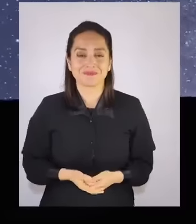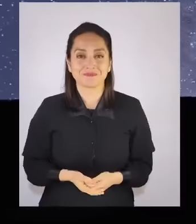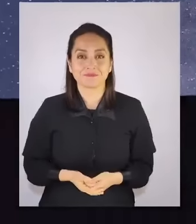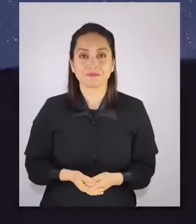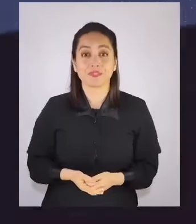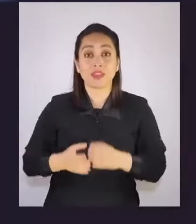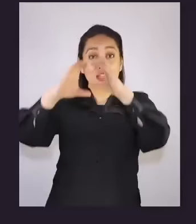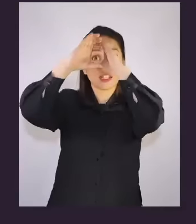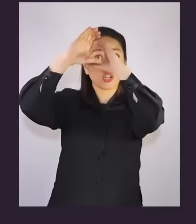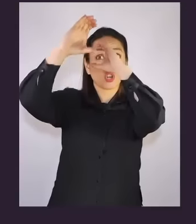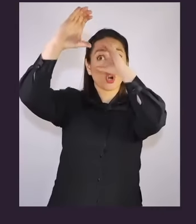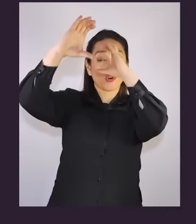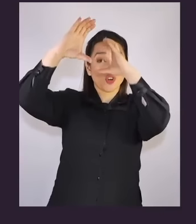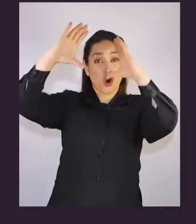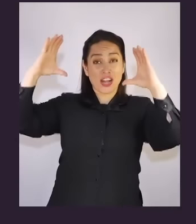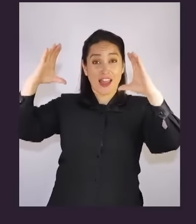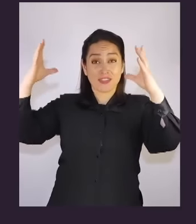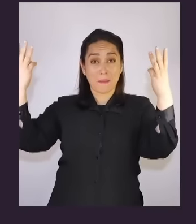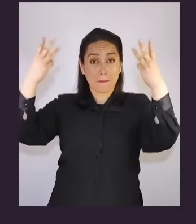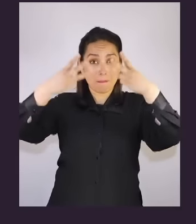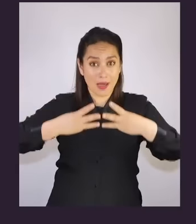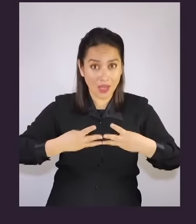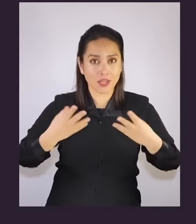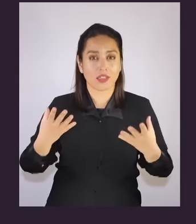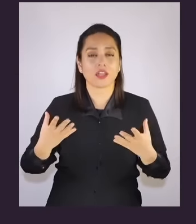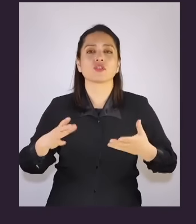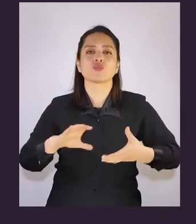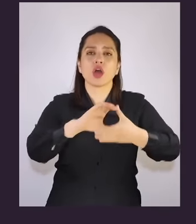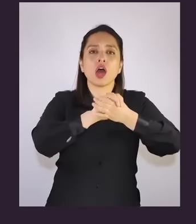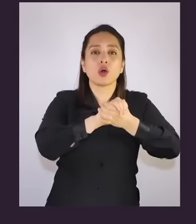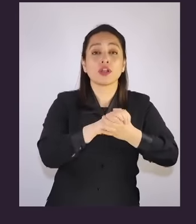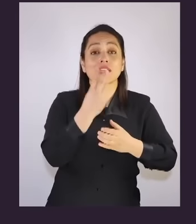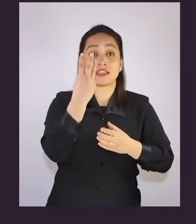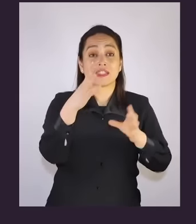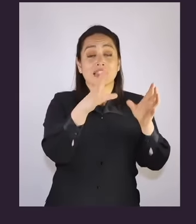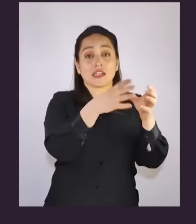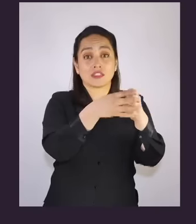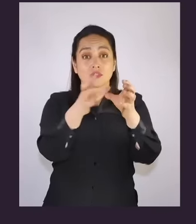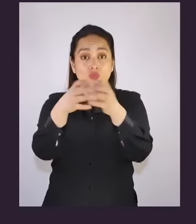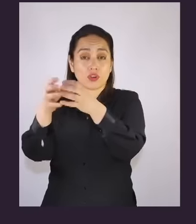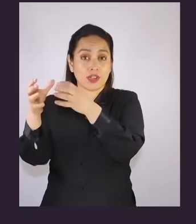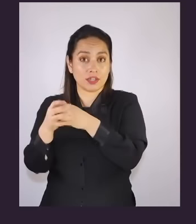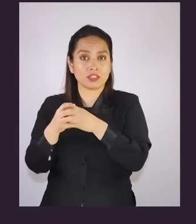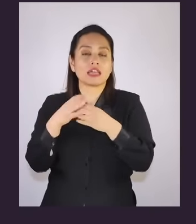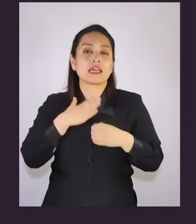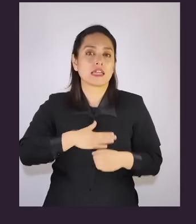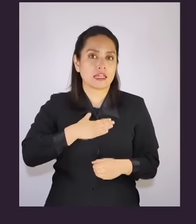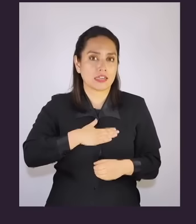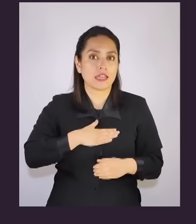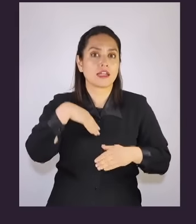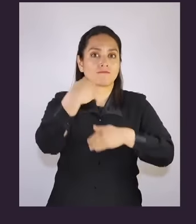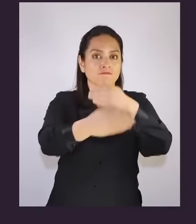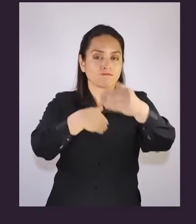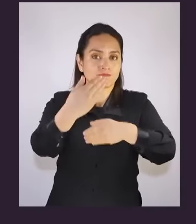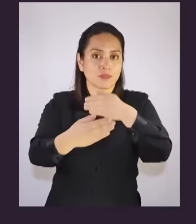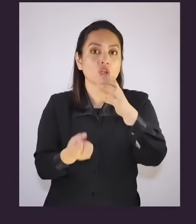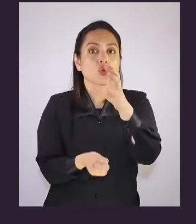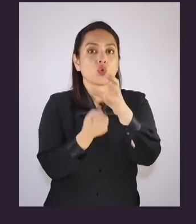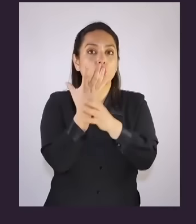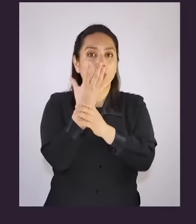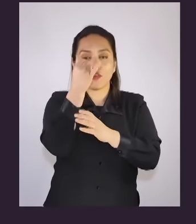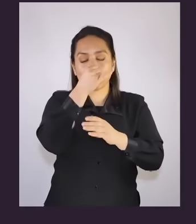El Telescopio Magallanes Gigante es un proyecto de un consorcio internacional de 13 organizaciones que busca avanzar en la nueva